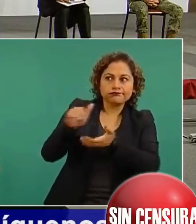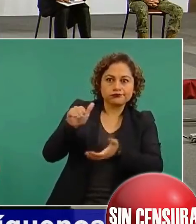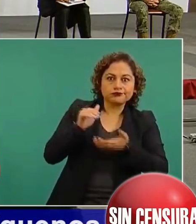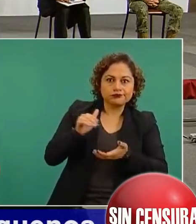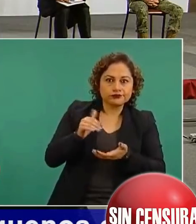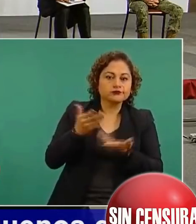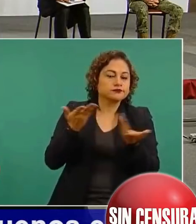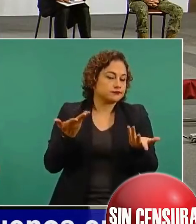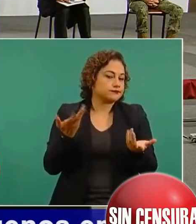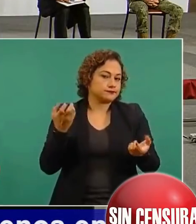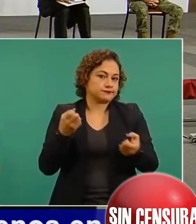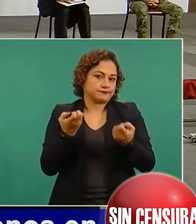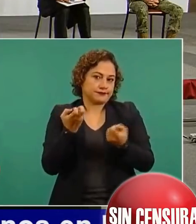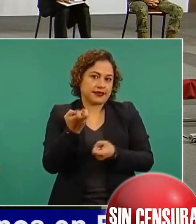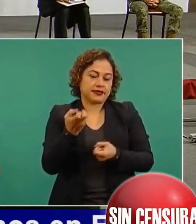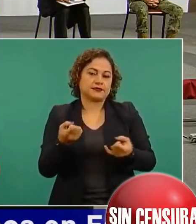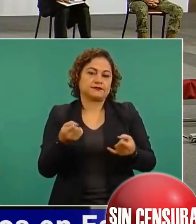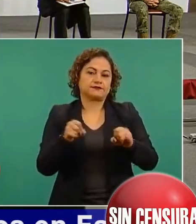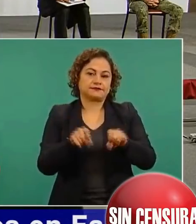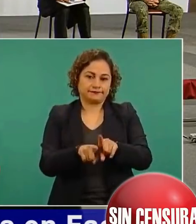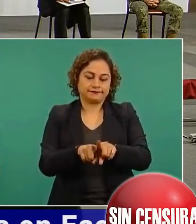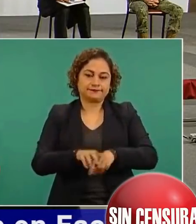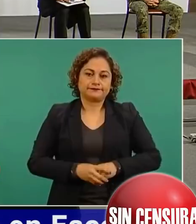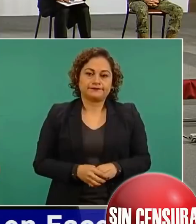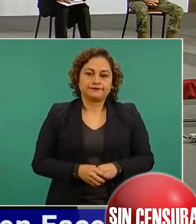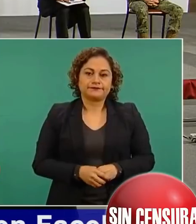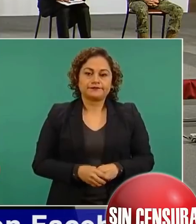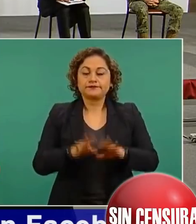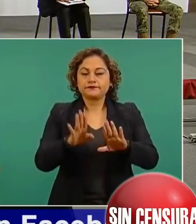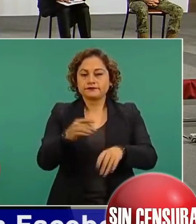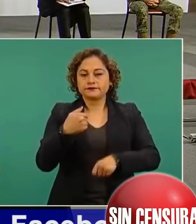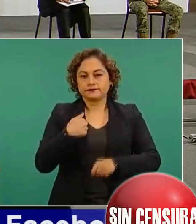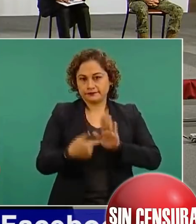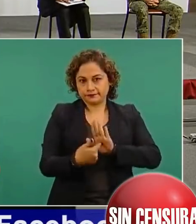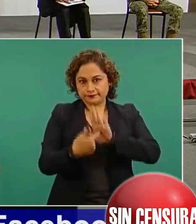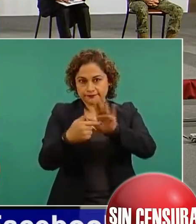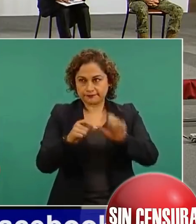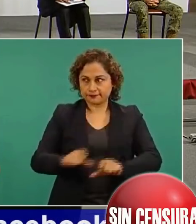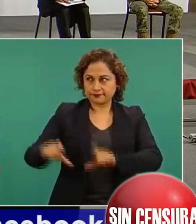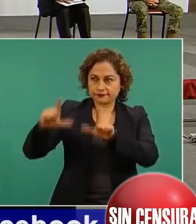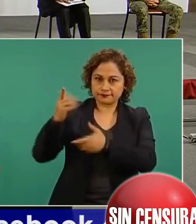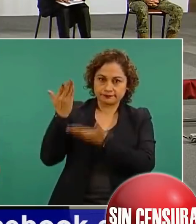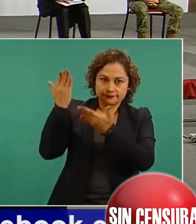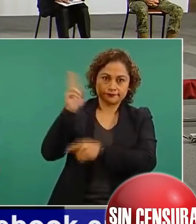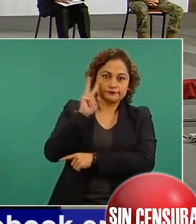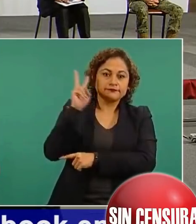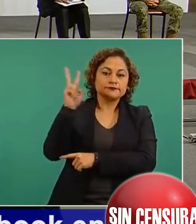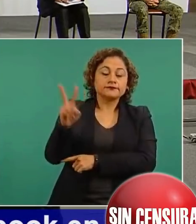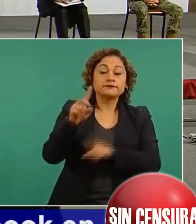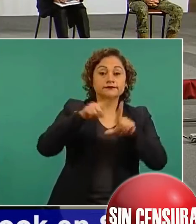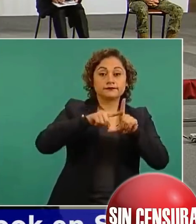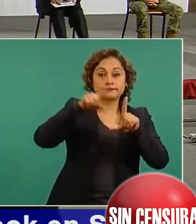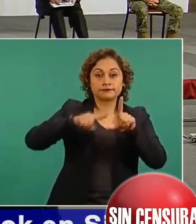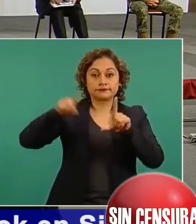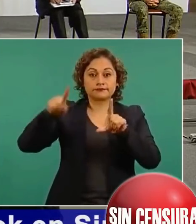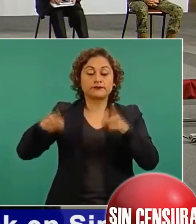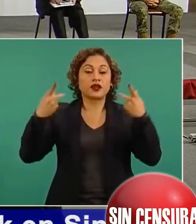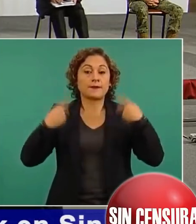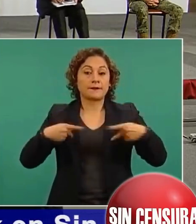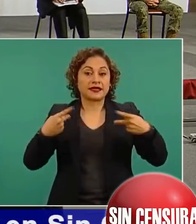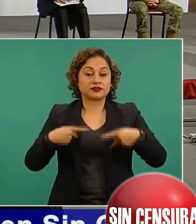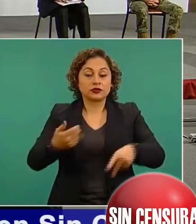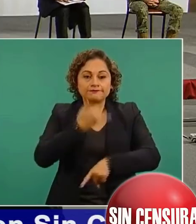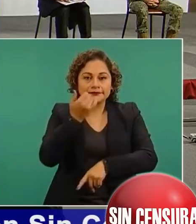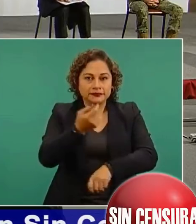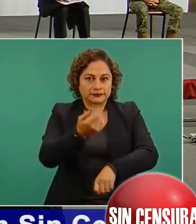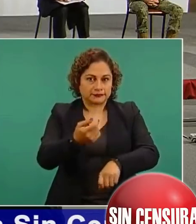amables. Aquí tenemos en el informe técnico la curva epidémica de casos estimados. Recordar que la utilidad de esta